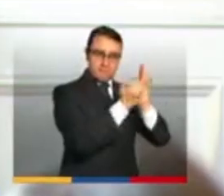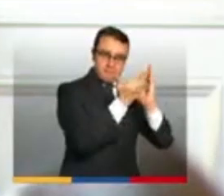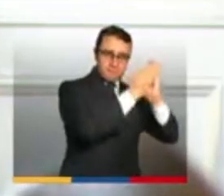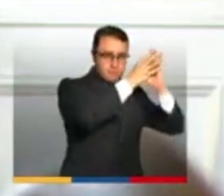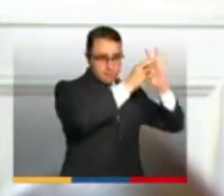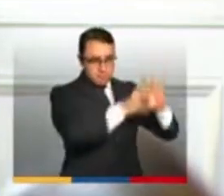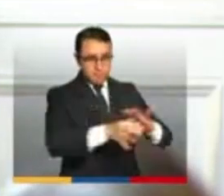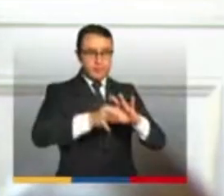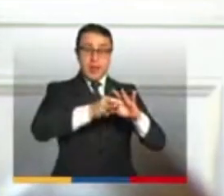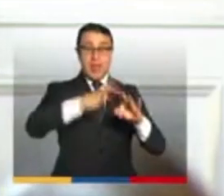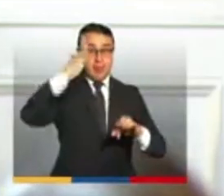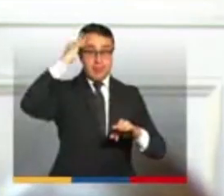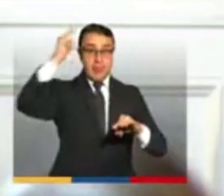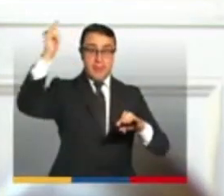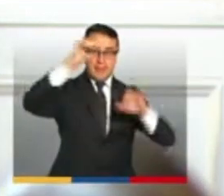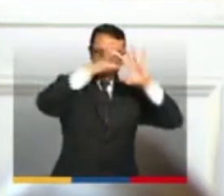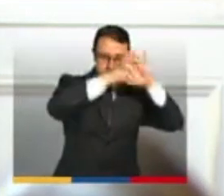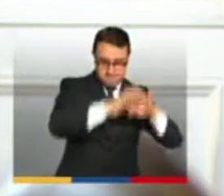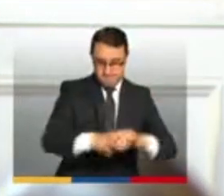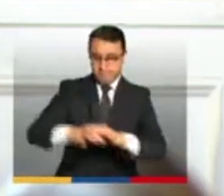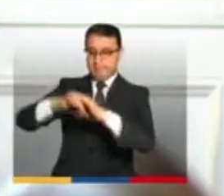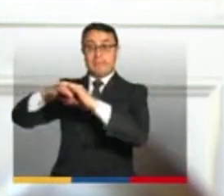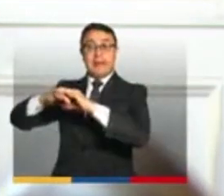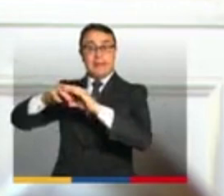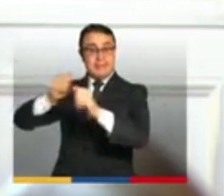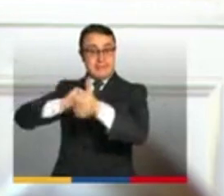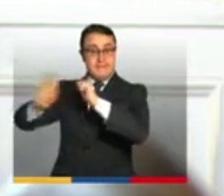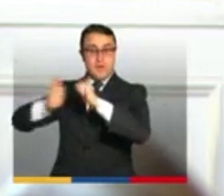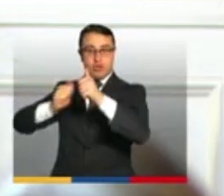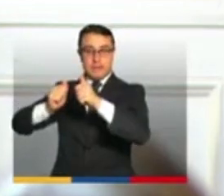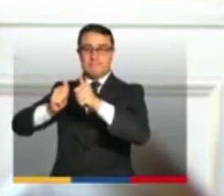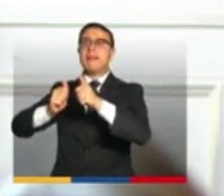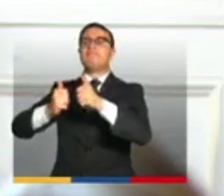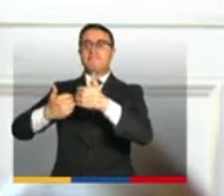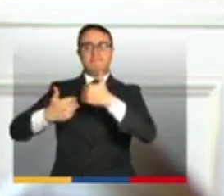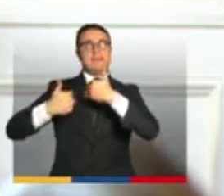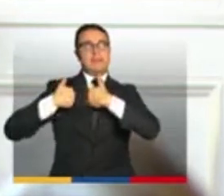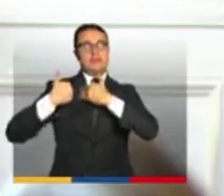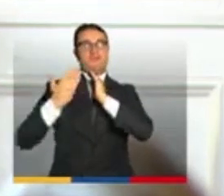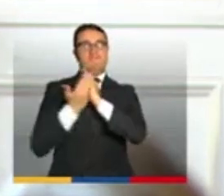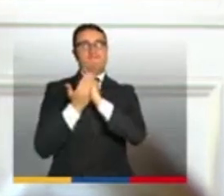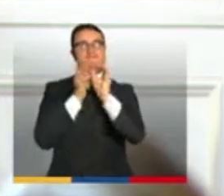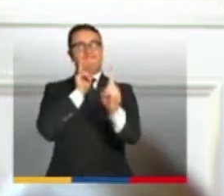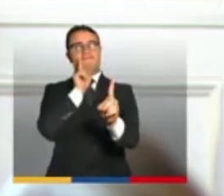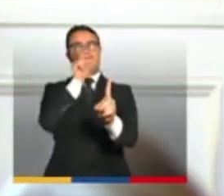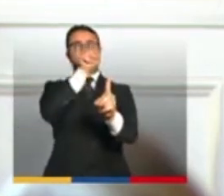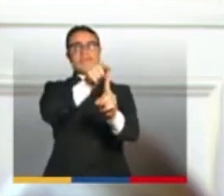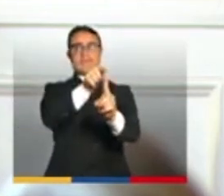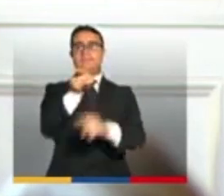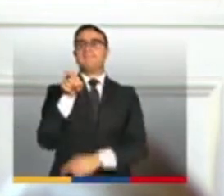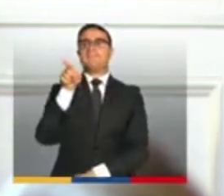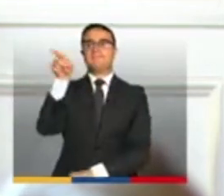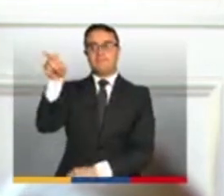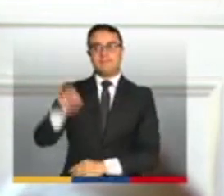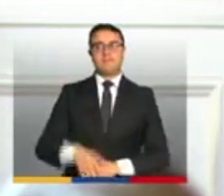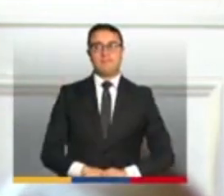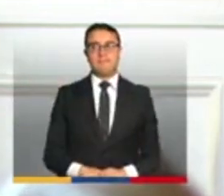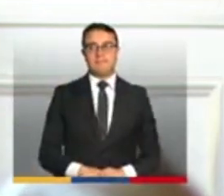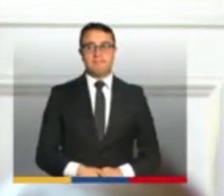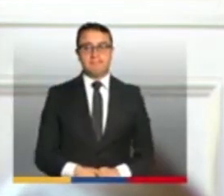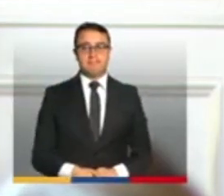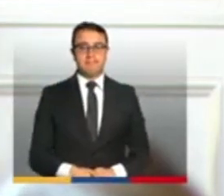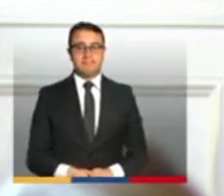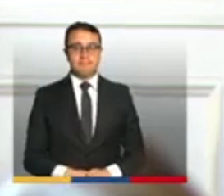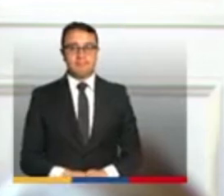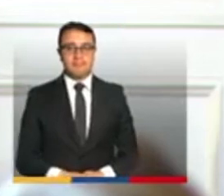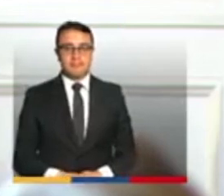fundamental, eso lo hace la escuela y el ministro de Educación tiene esa tarea que hemos conversado, que está en el programa,